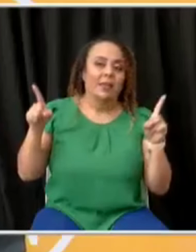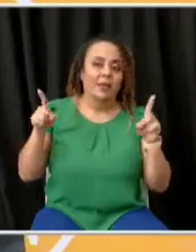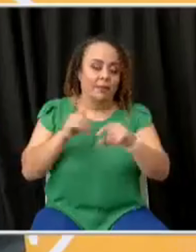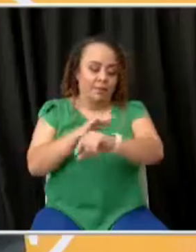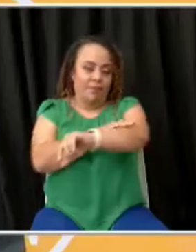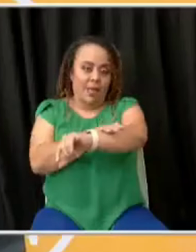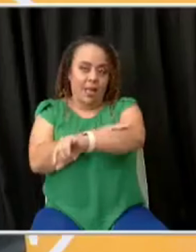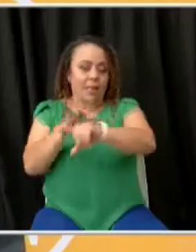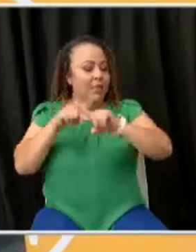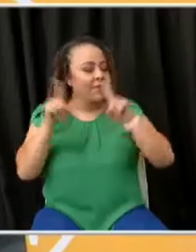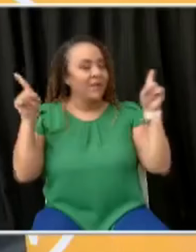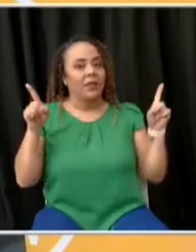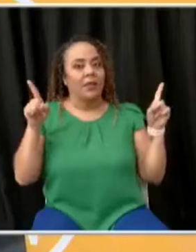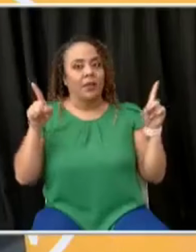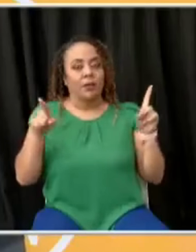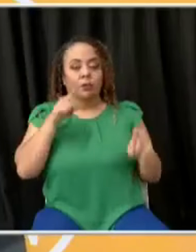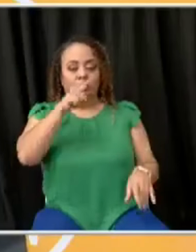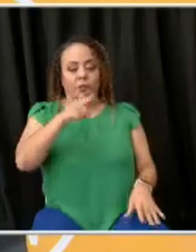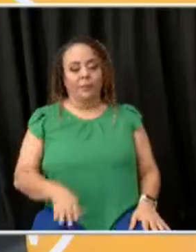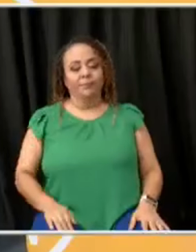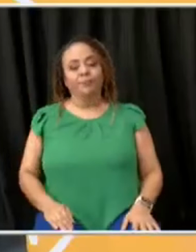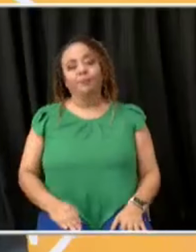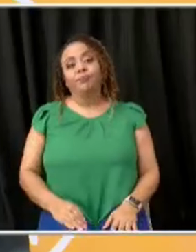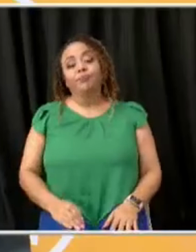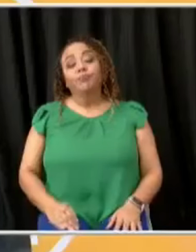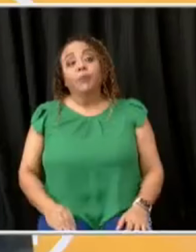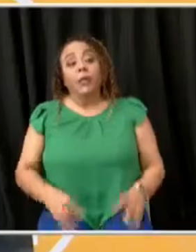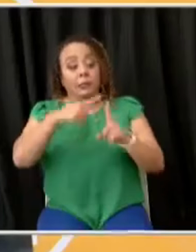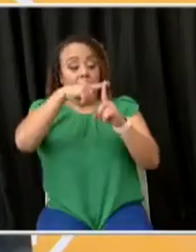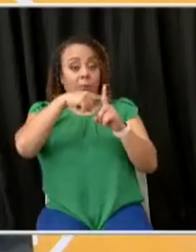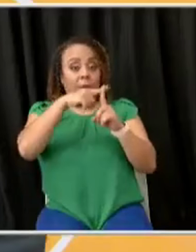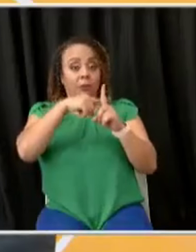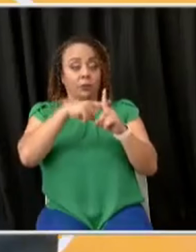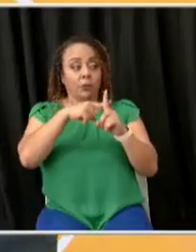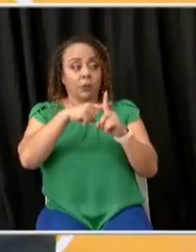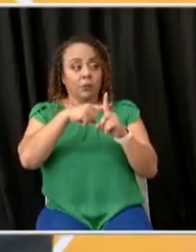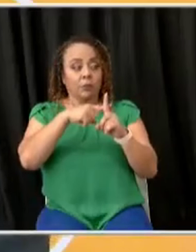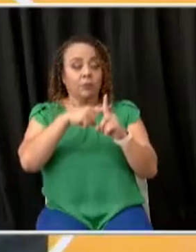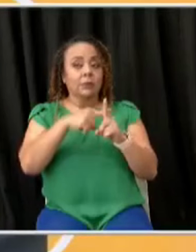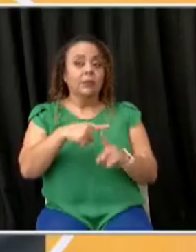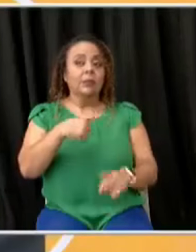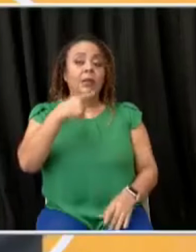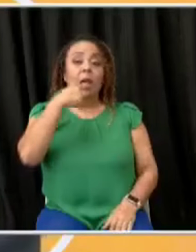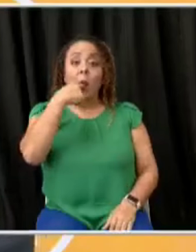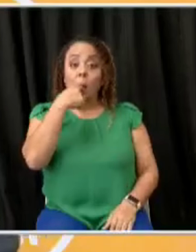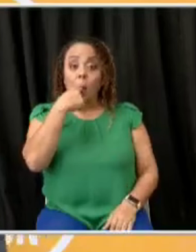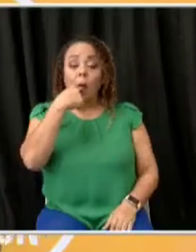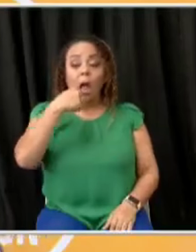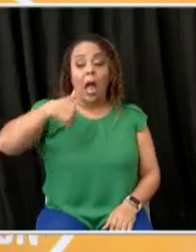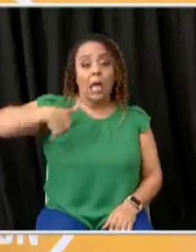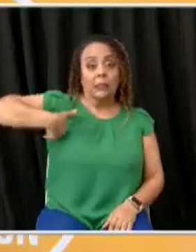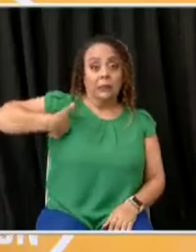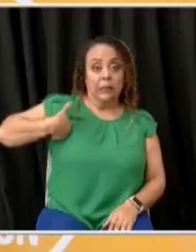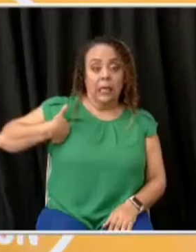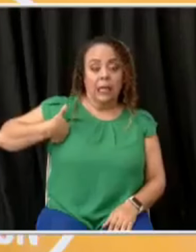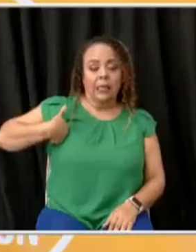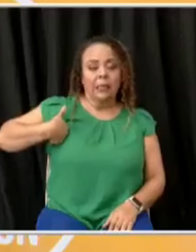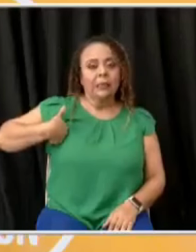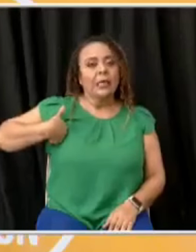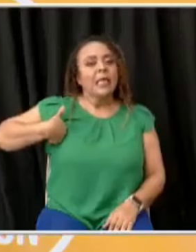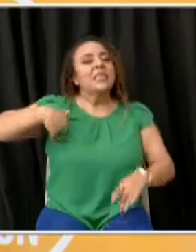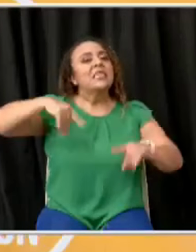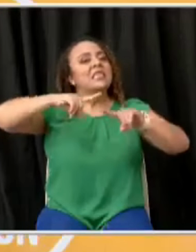piel, ¿ya? O sea, usted se toma su temperatura con un termómetro aquí o se lo toma en la axila, tienden a